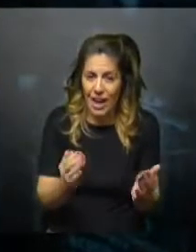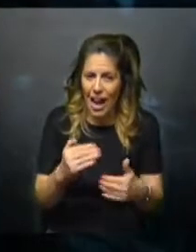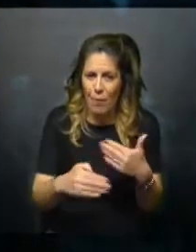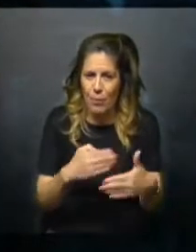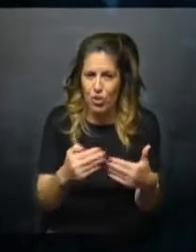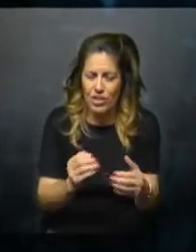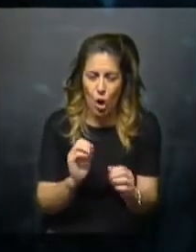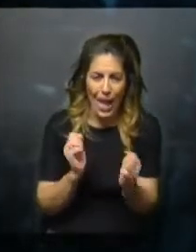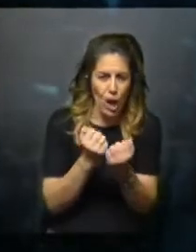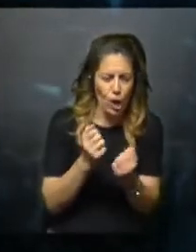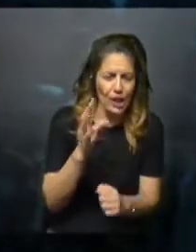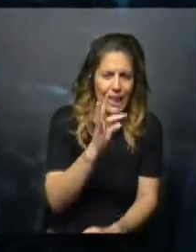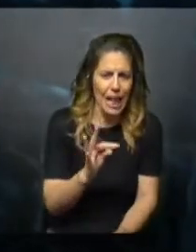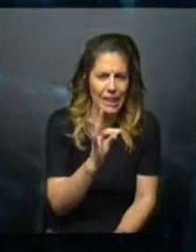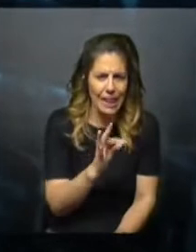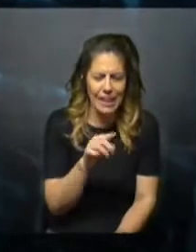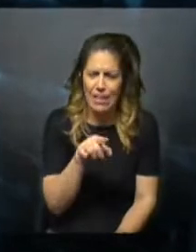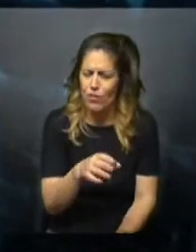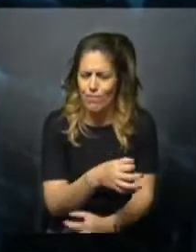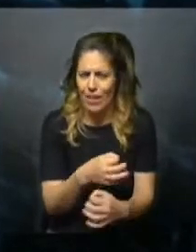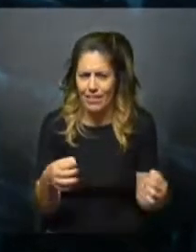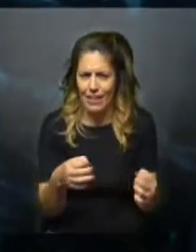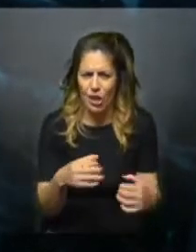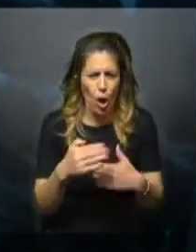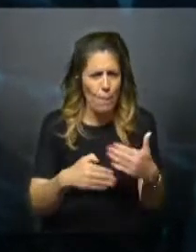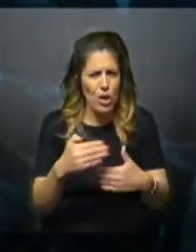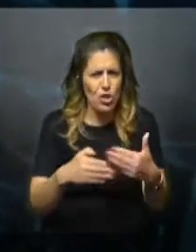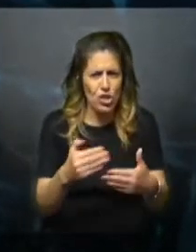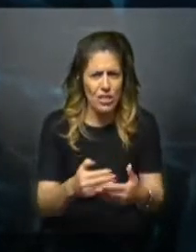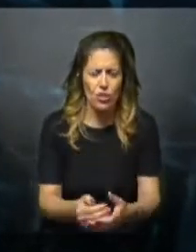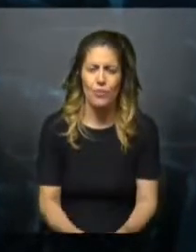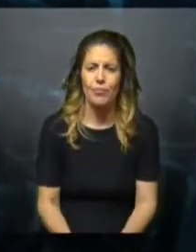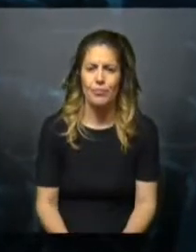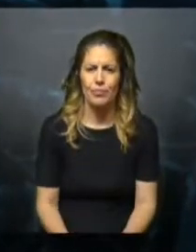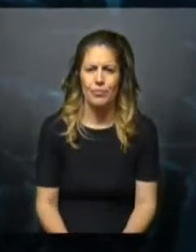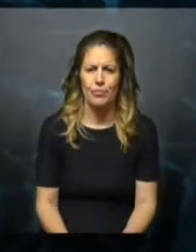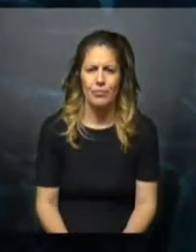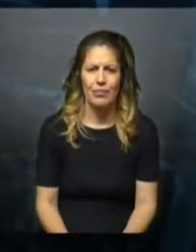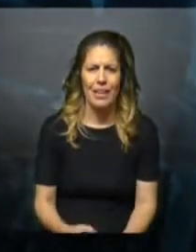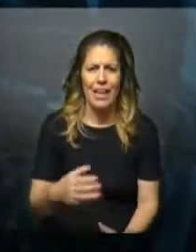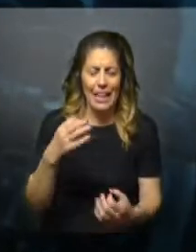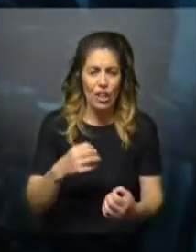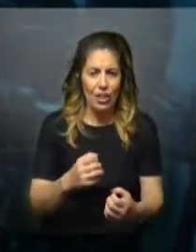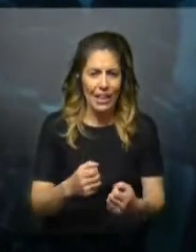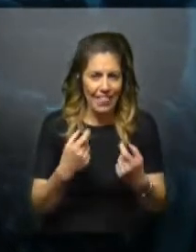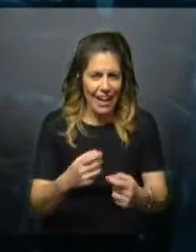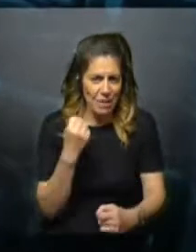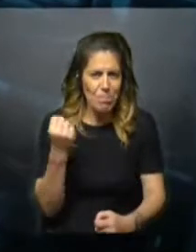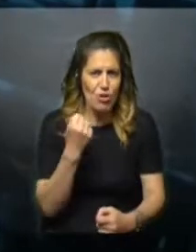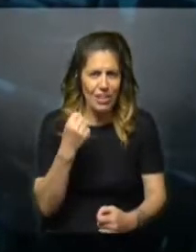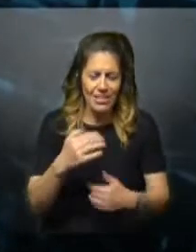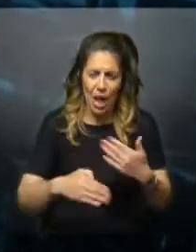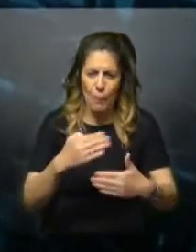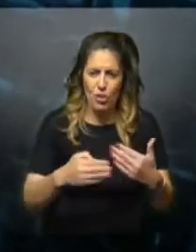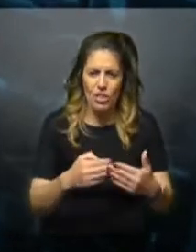su esconde sus técnicas es fantástico es que me parece que hay que reivindicar el proceso porque uno